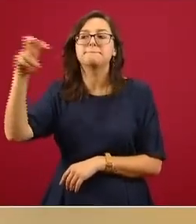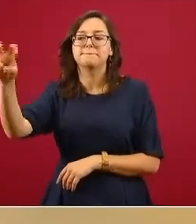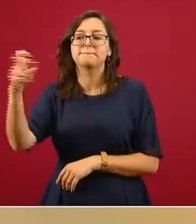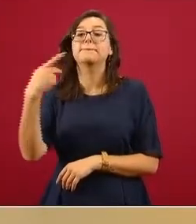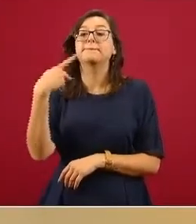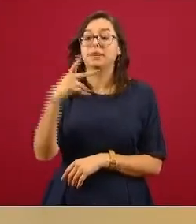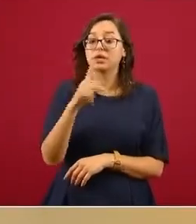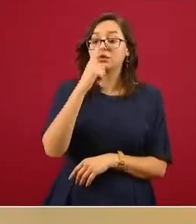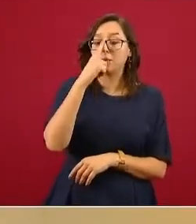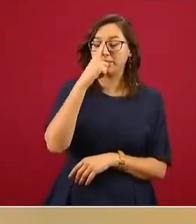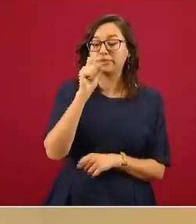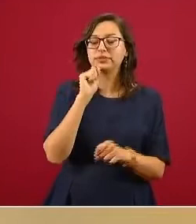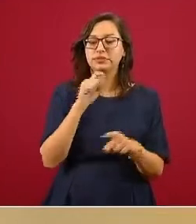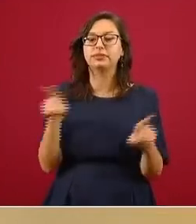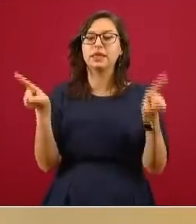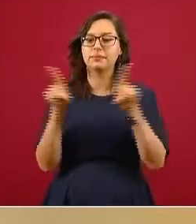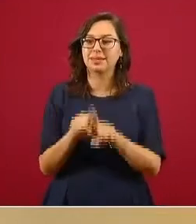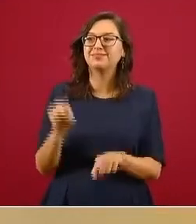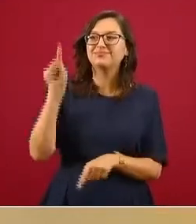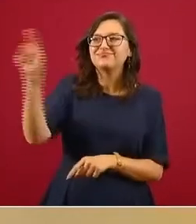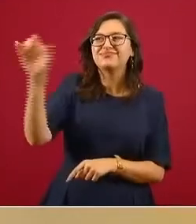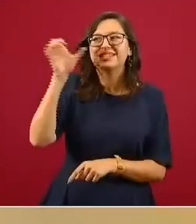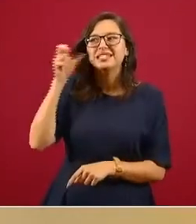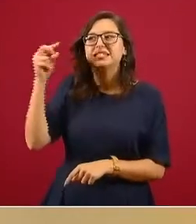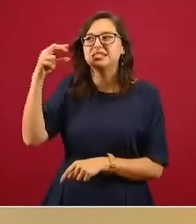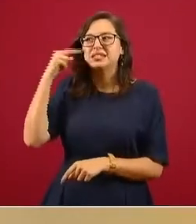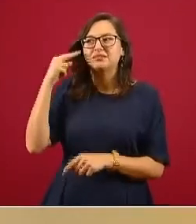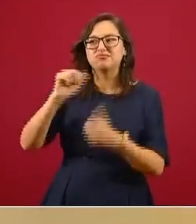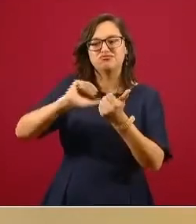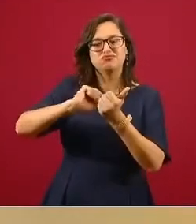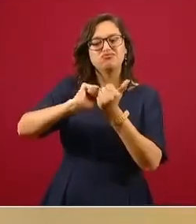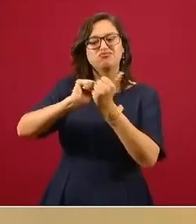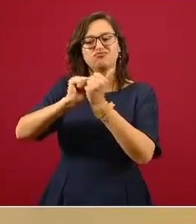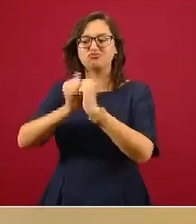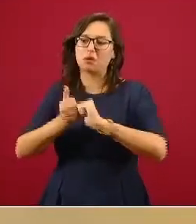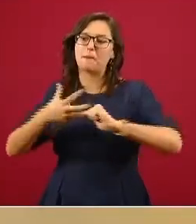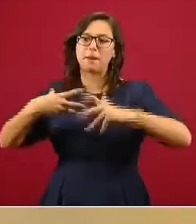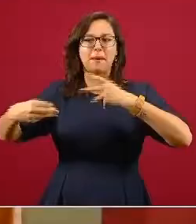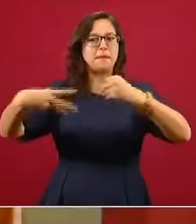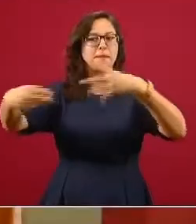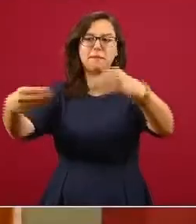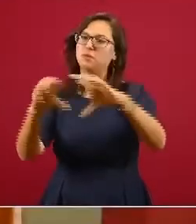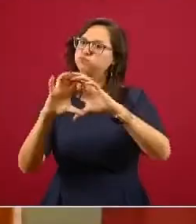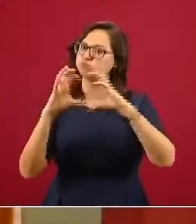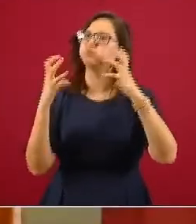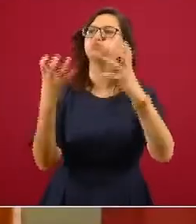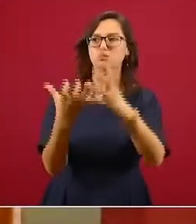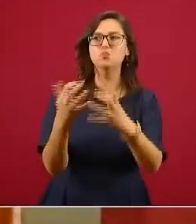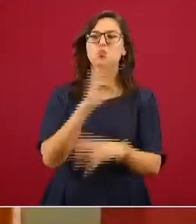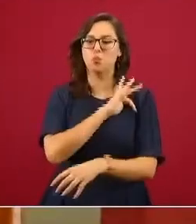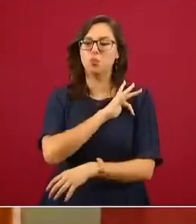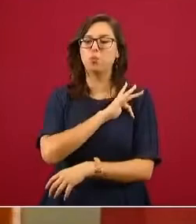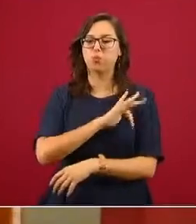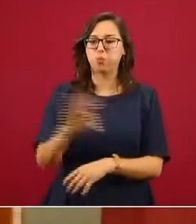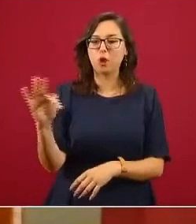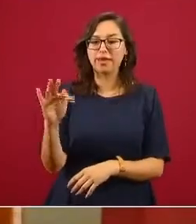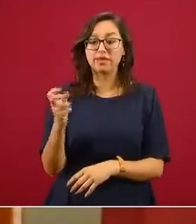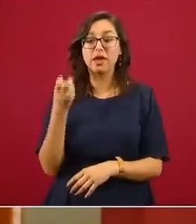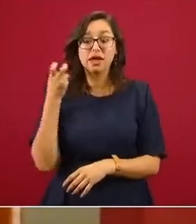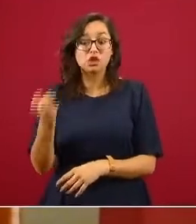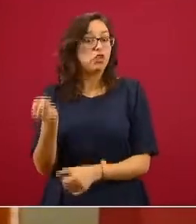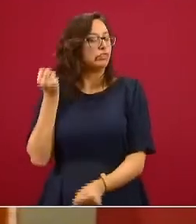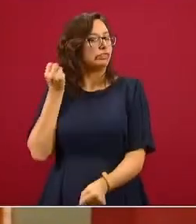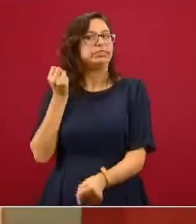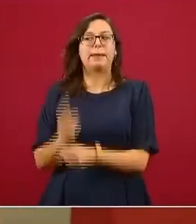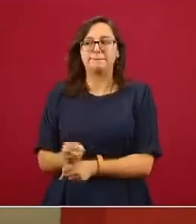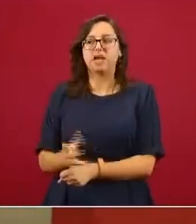hacían sospechar que ese evento podía convertirse en una pandemia. Con esa señal tan